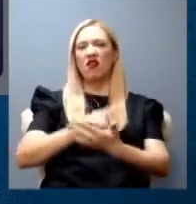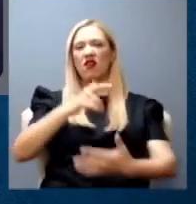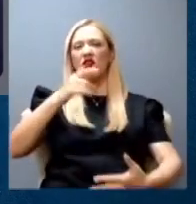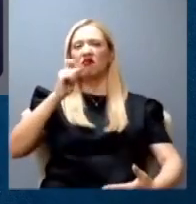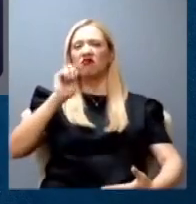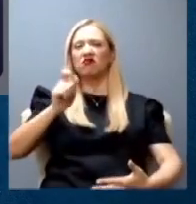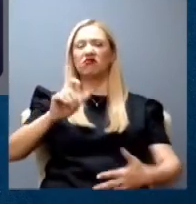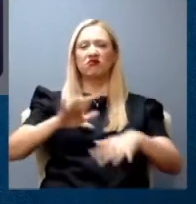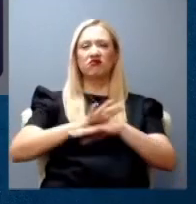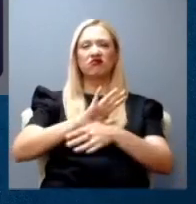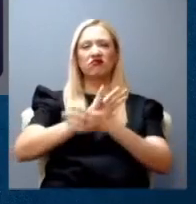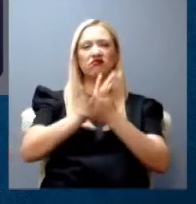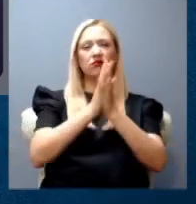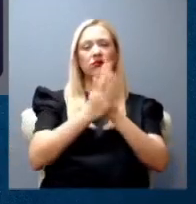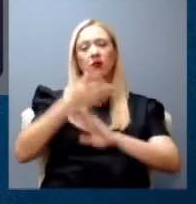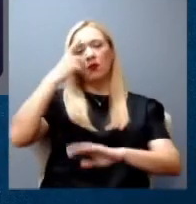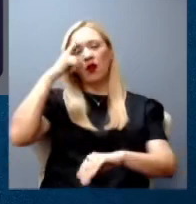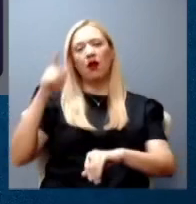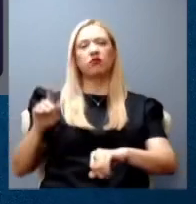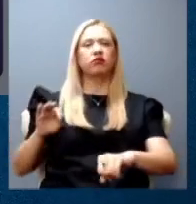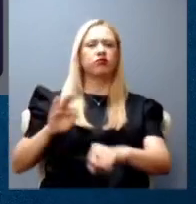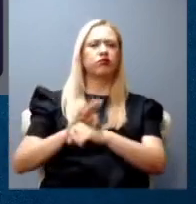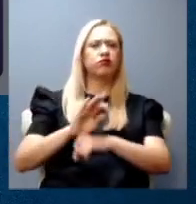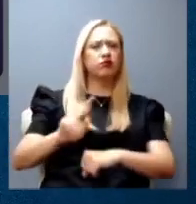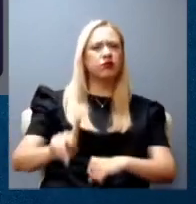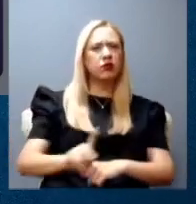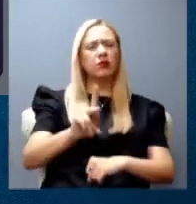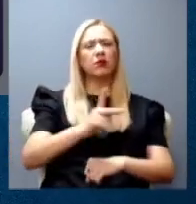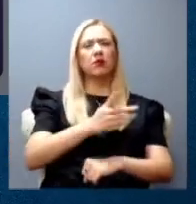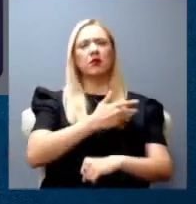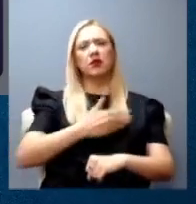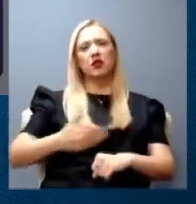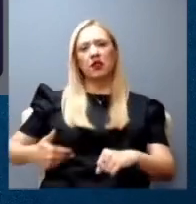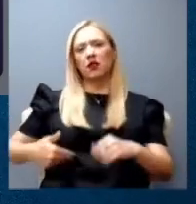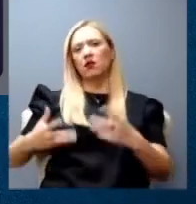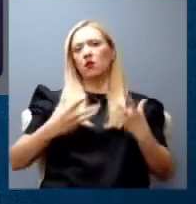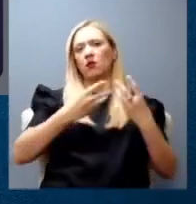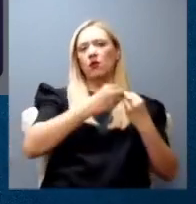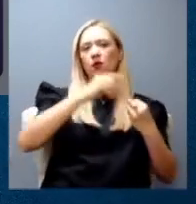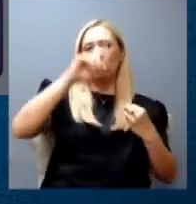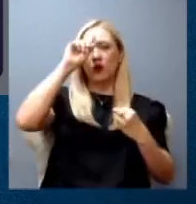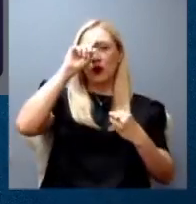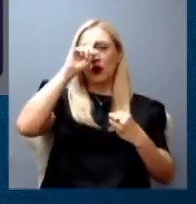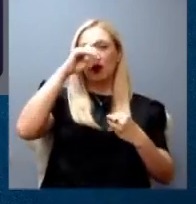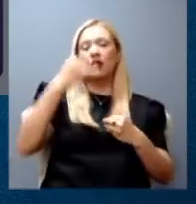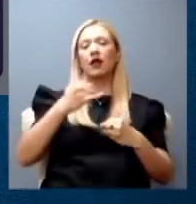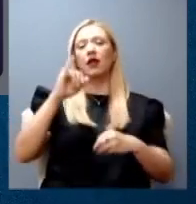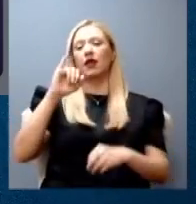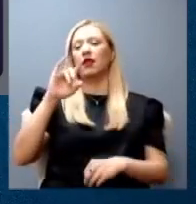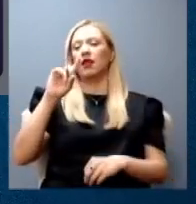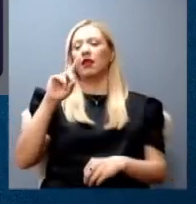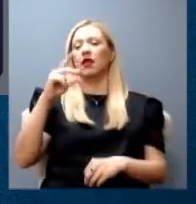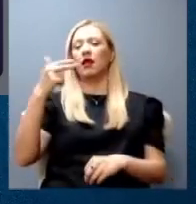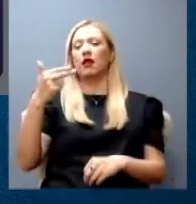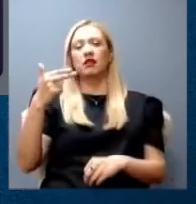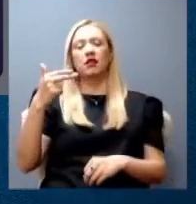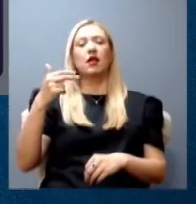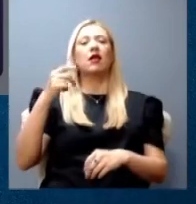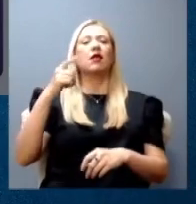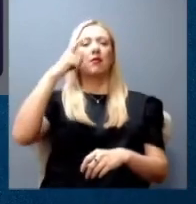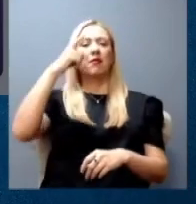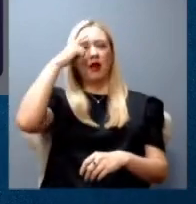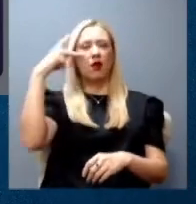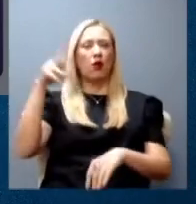como la Presidencia, la Defensoría del Pueblo y la Fiscalía, y en agencias internacionales como la IDH, la Agencia Sueca para el Desarrollo